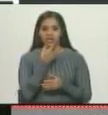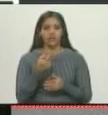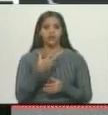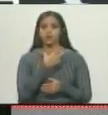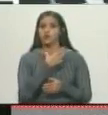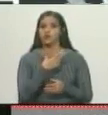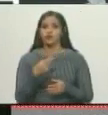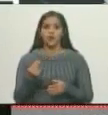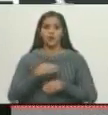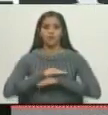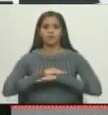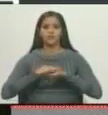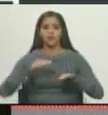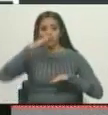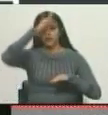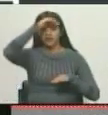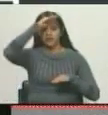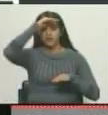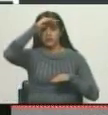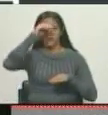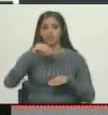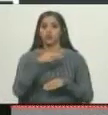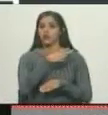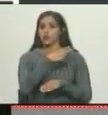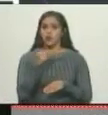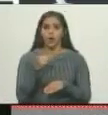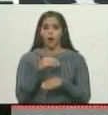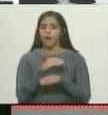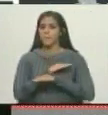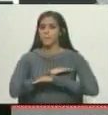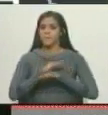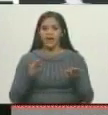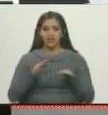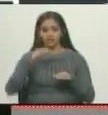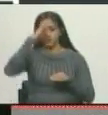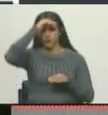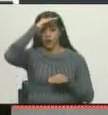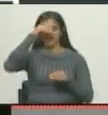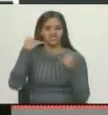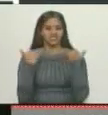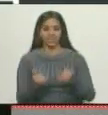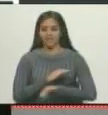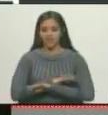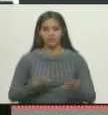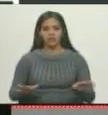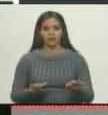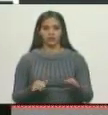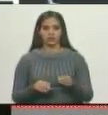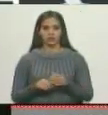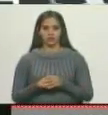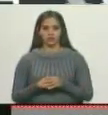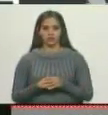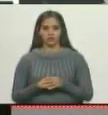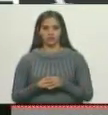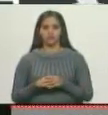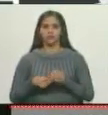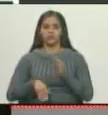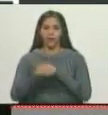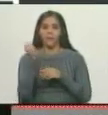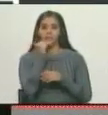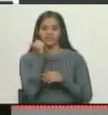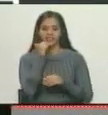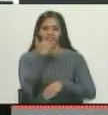more Trump, no more Trump, significa no más Trump, ya basta, pues. Vamos a protestar en las